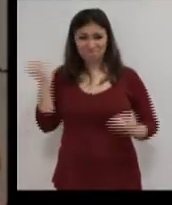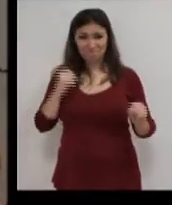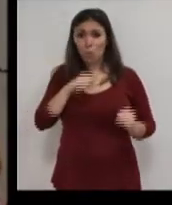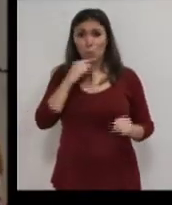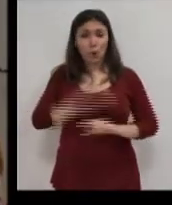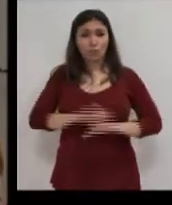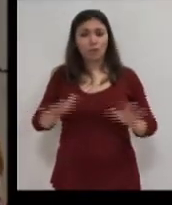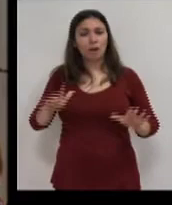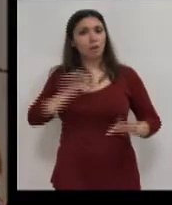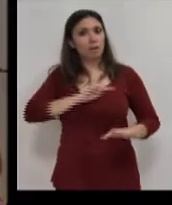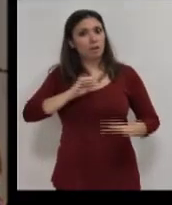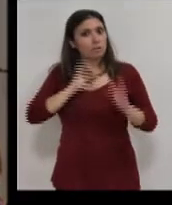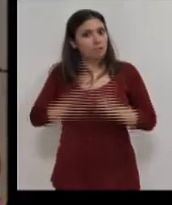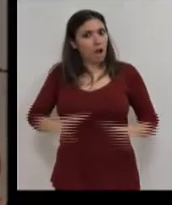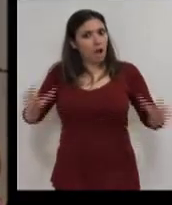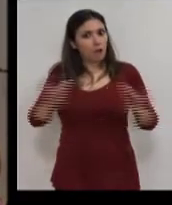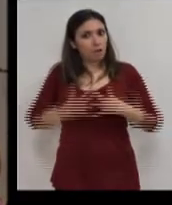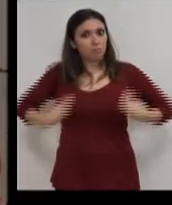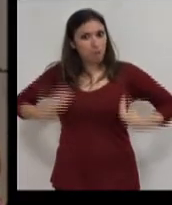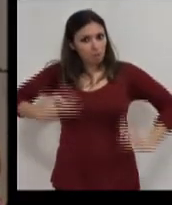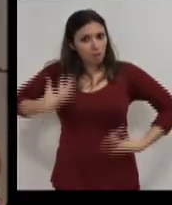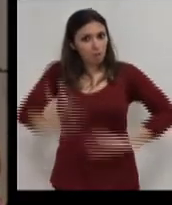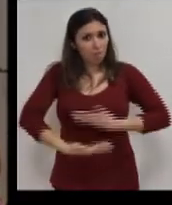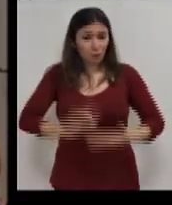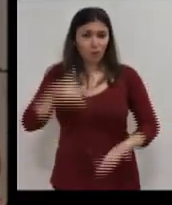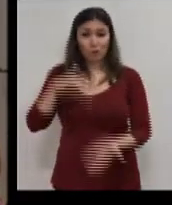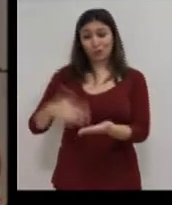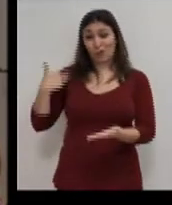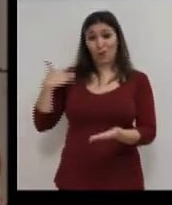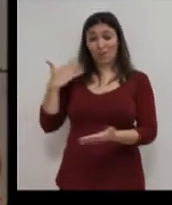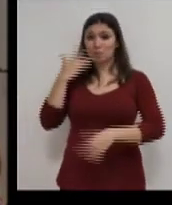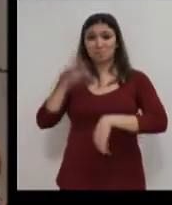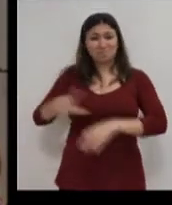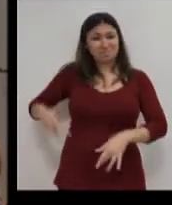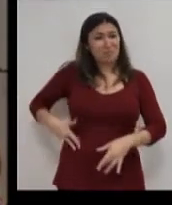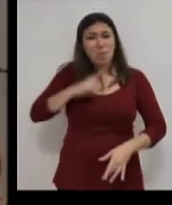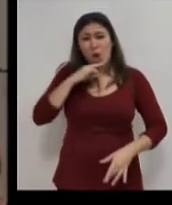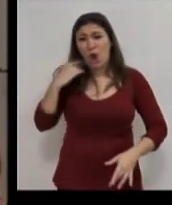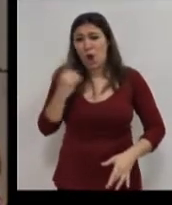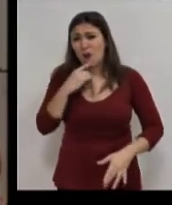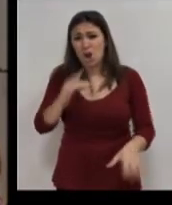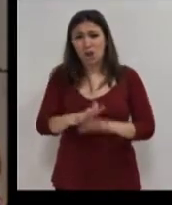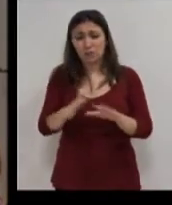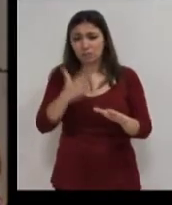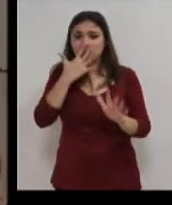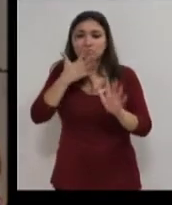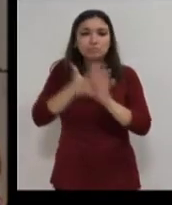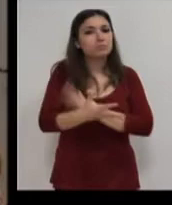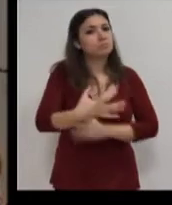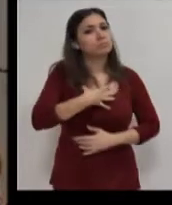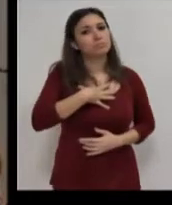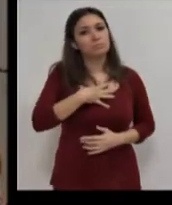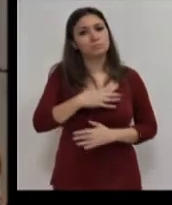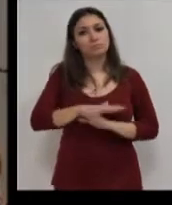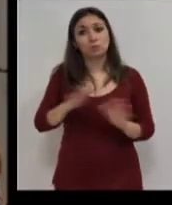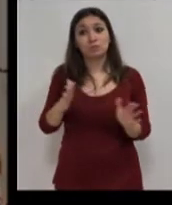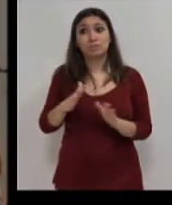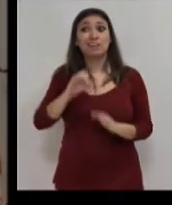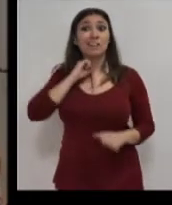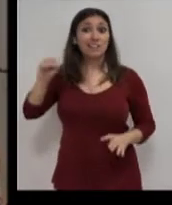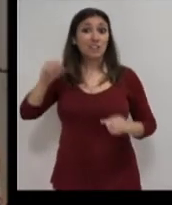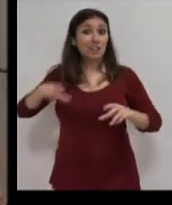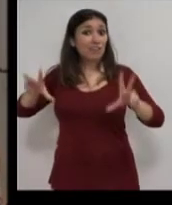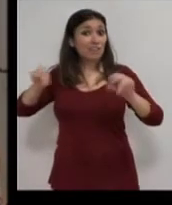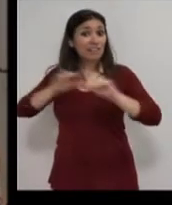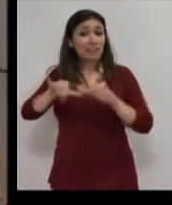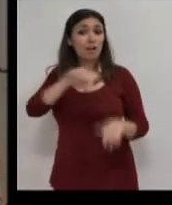entra a quien ha tenido un cólico nefrítico y de pronto se le quita el dolor. Te entran unas ganas de vivir, a mí me ha pasado ya bastantes años y es algo que